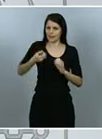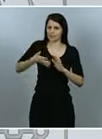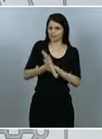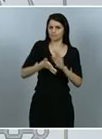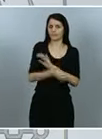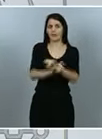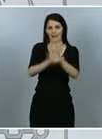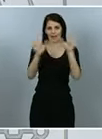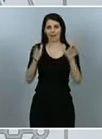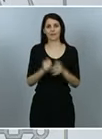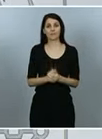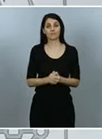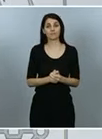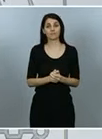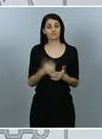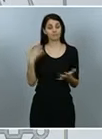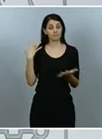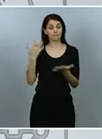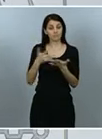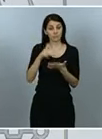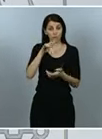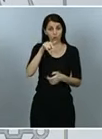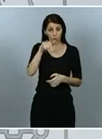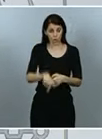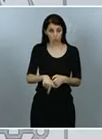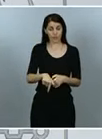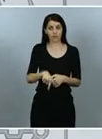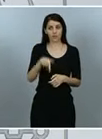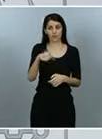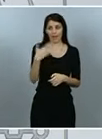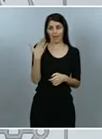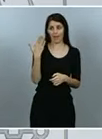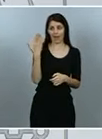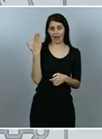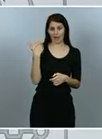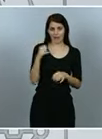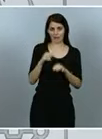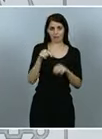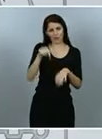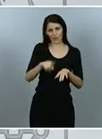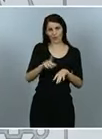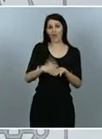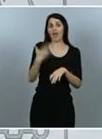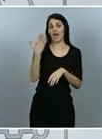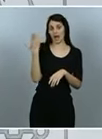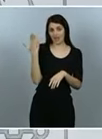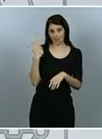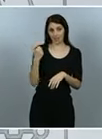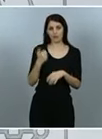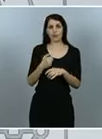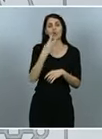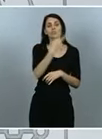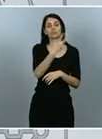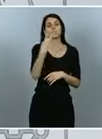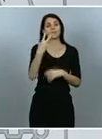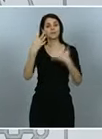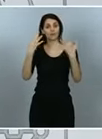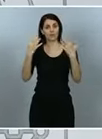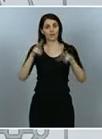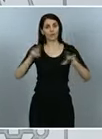ya de hoy se han diagnosticado se diagnosticaron ayer no a fecha de hoy confiesa diagnóstico de ayer 219 nuevos casos